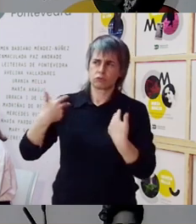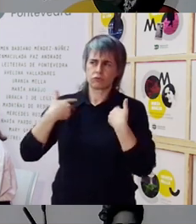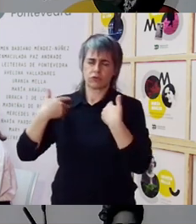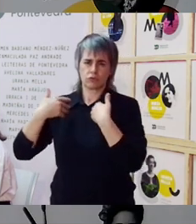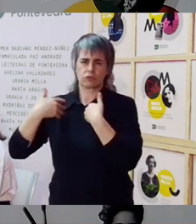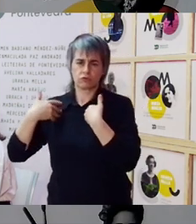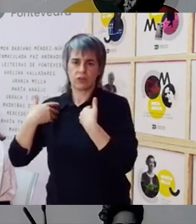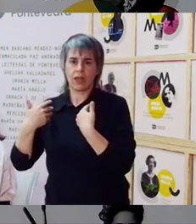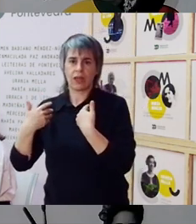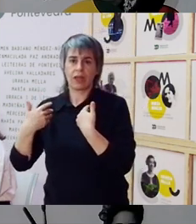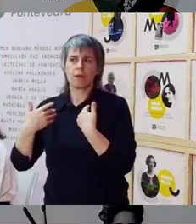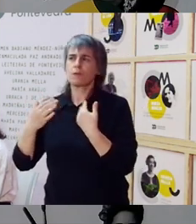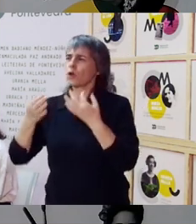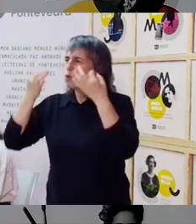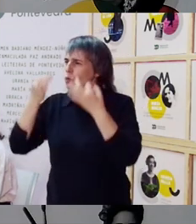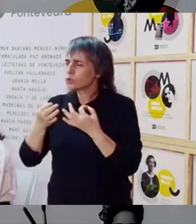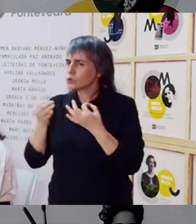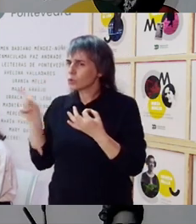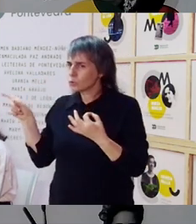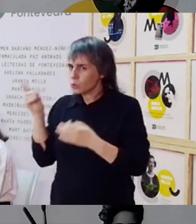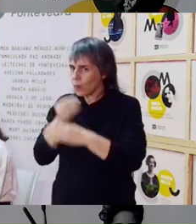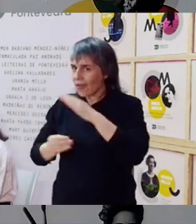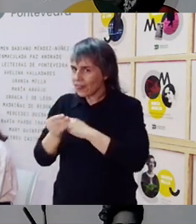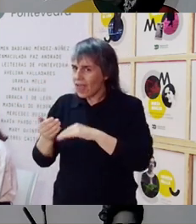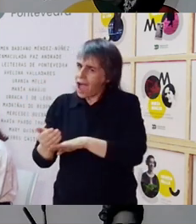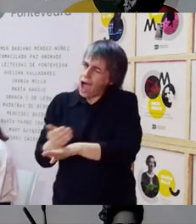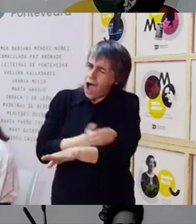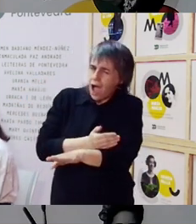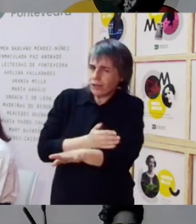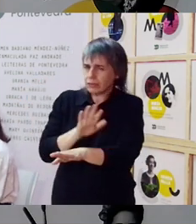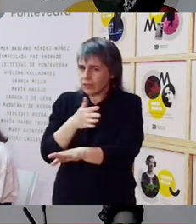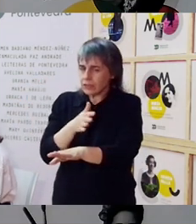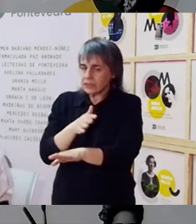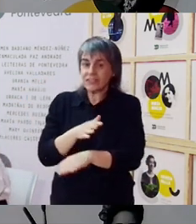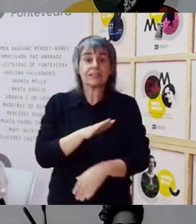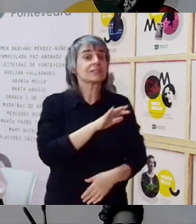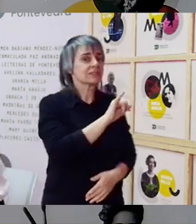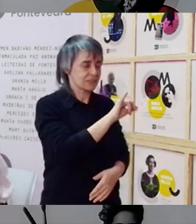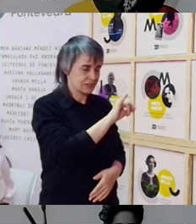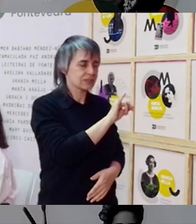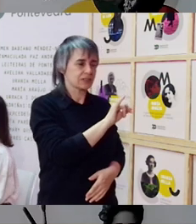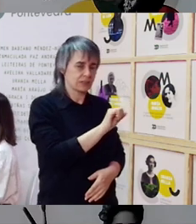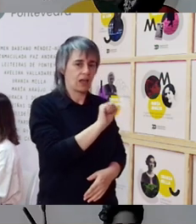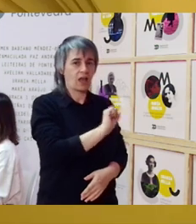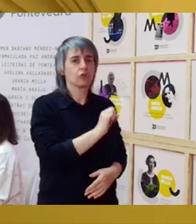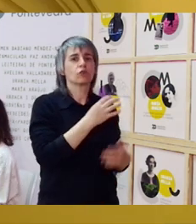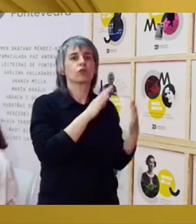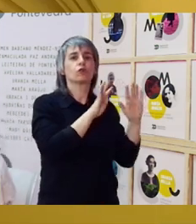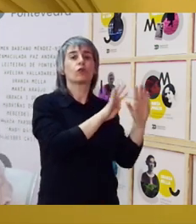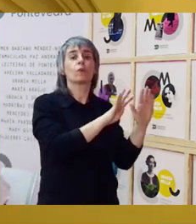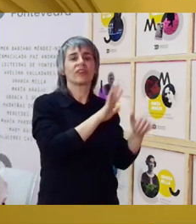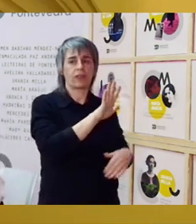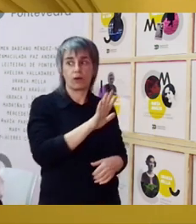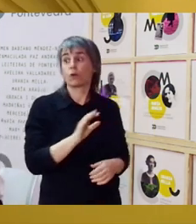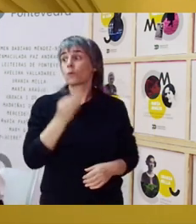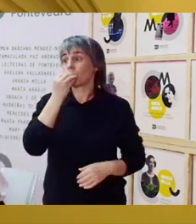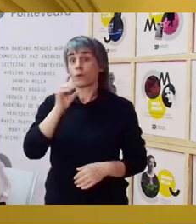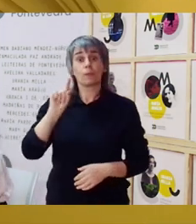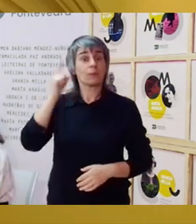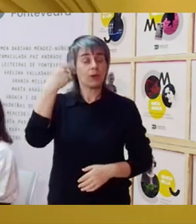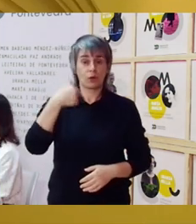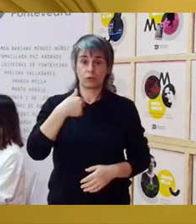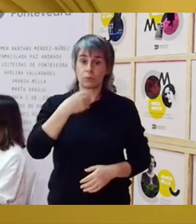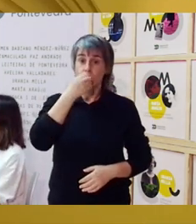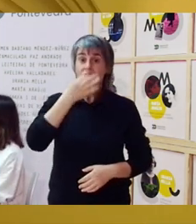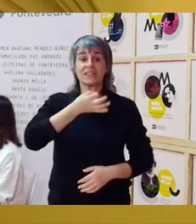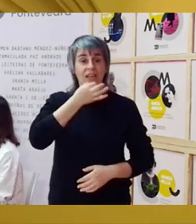pouquiño antes de nacer tú, para ubicarnos, non? Sí, para ubicar primeiro a vosa relación. Sí. Bueno, primeiro boas tardes a todos, moitas